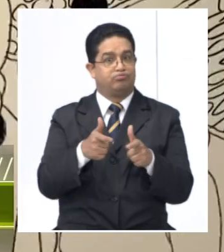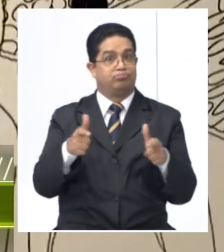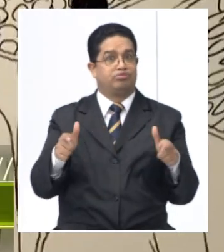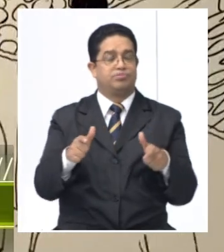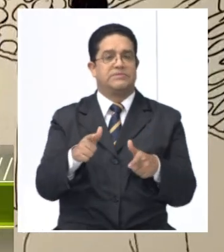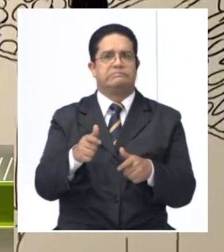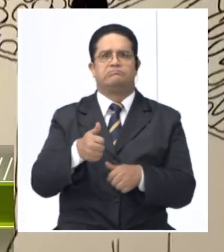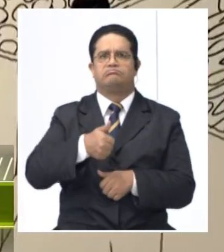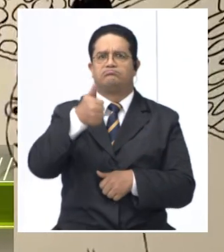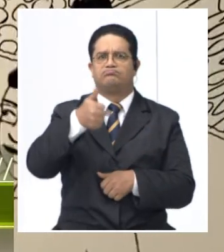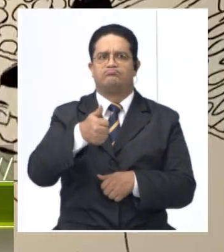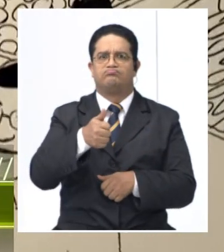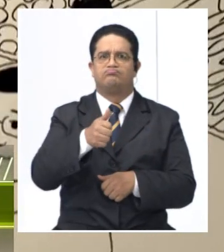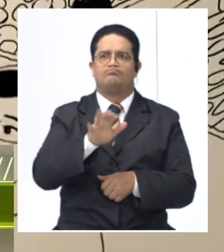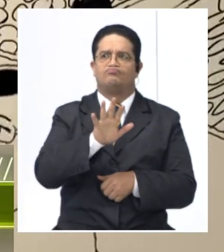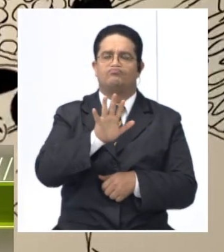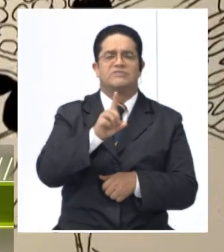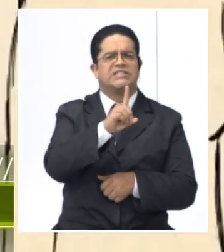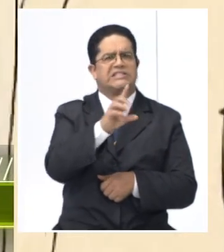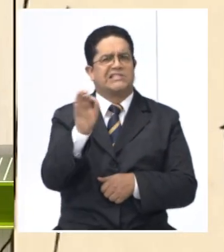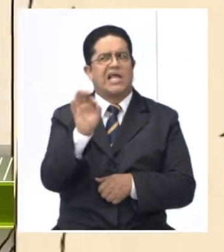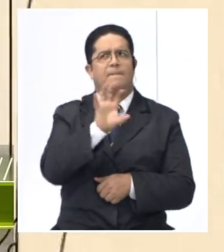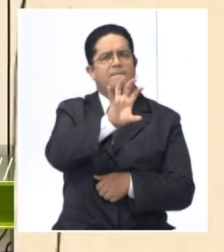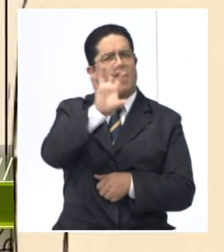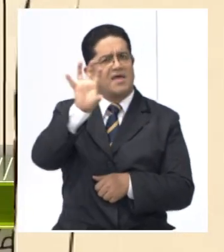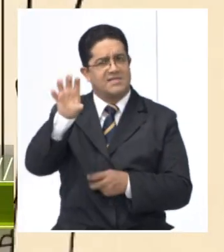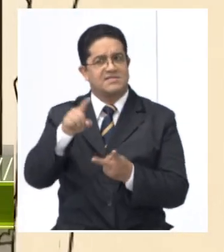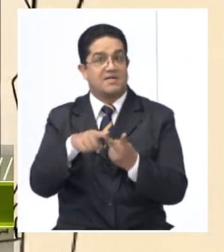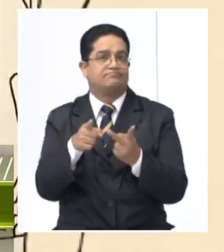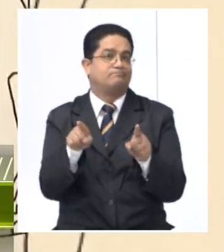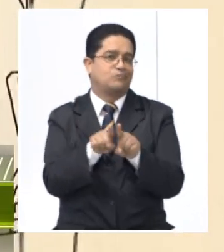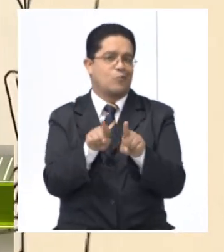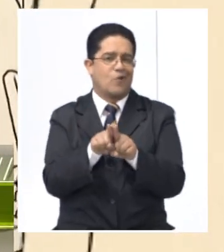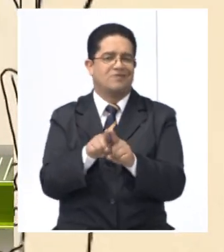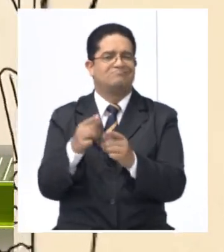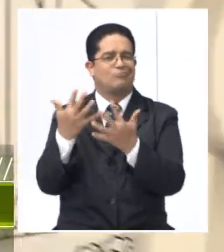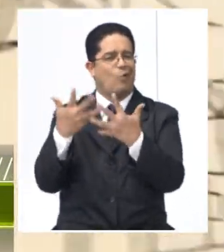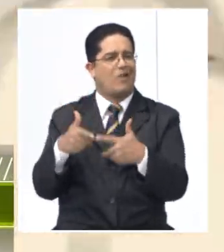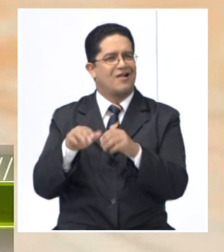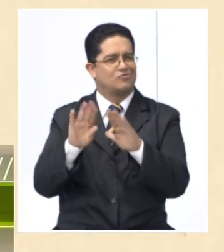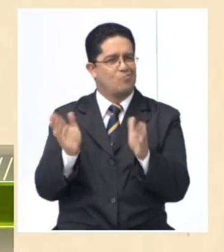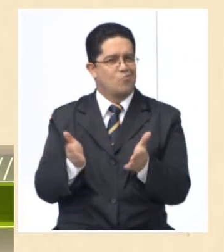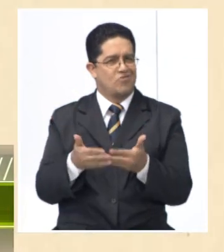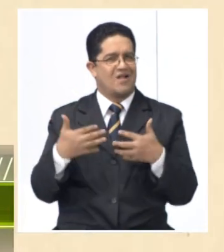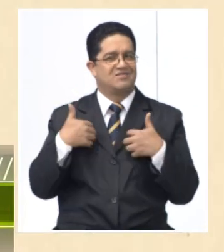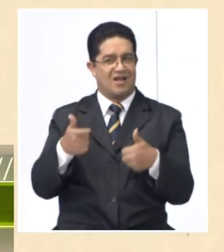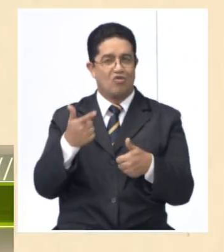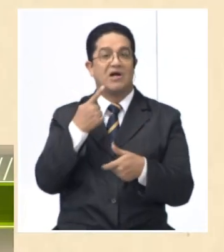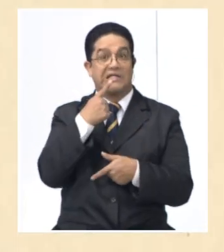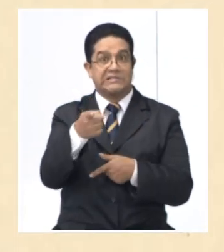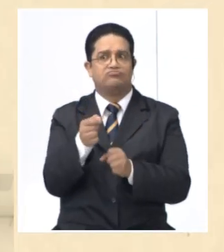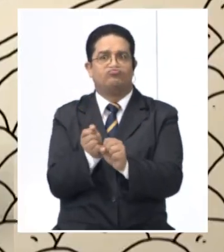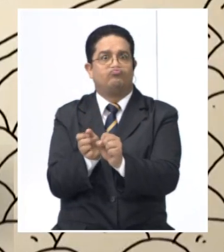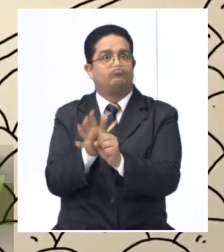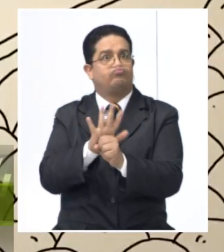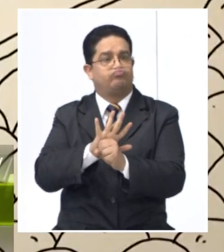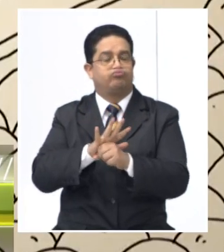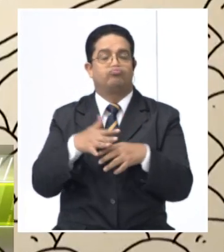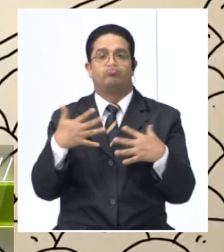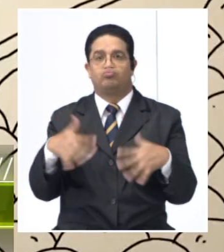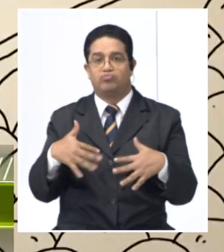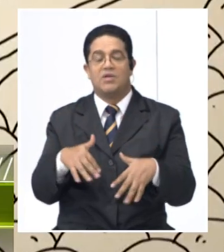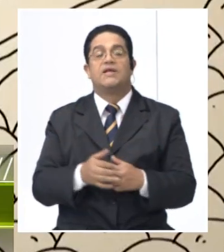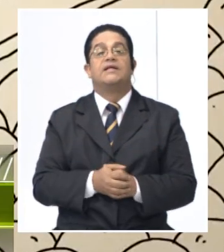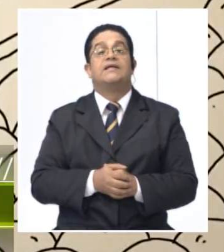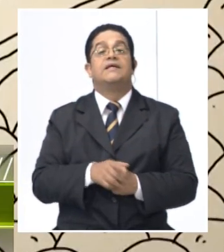100 países y fue reconocida como una pandemia por la OMS. El número de casos confirmados